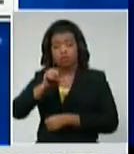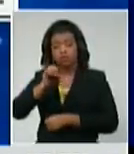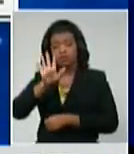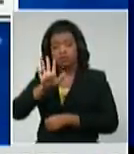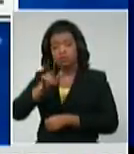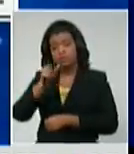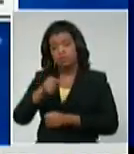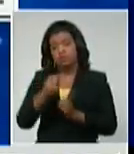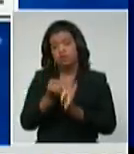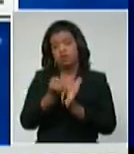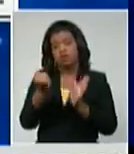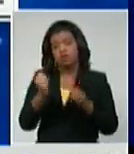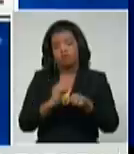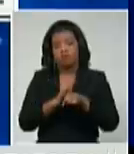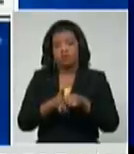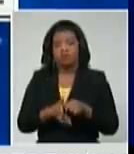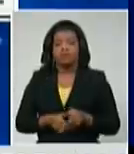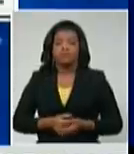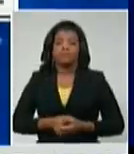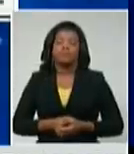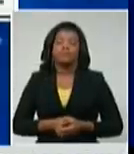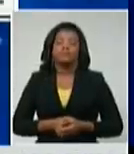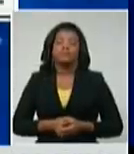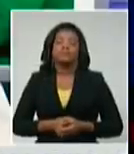confirmados. Y de todos los meses,